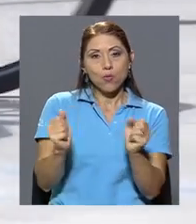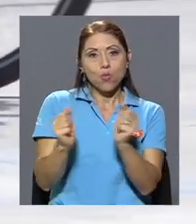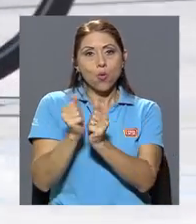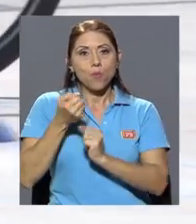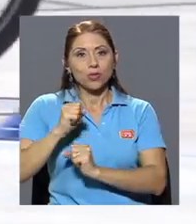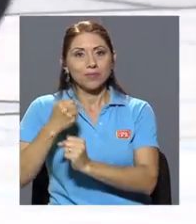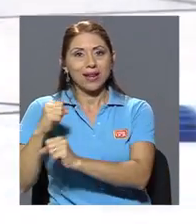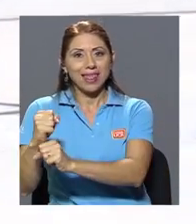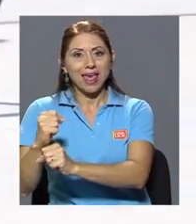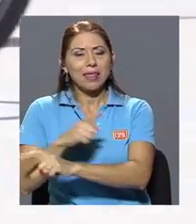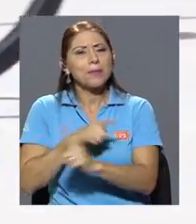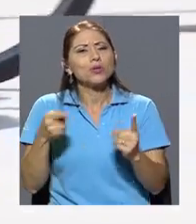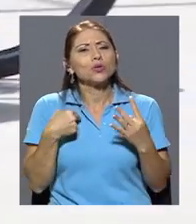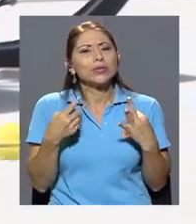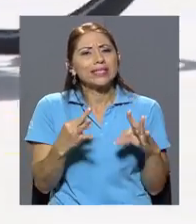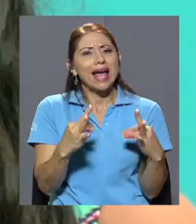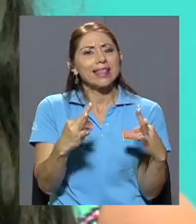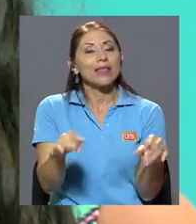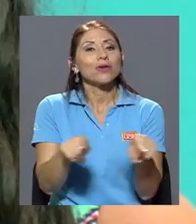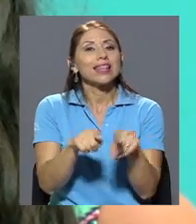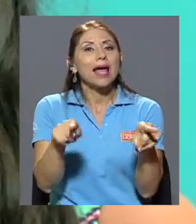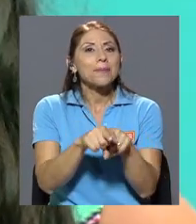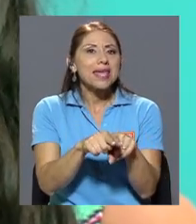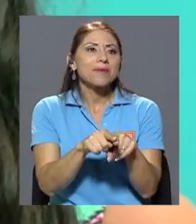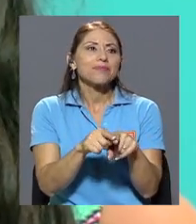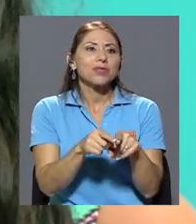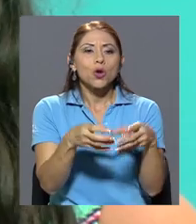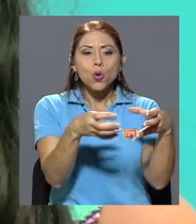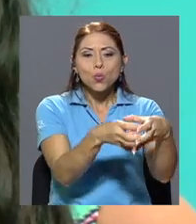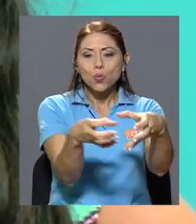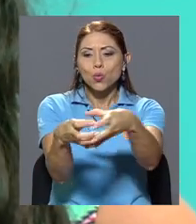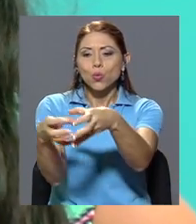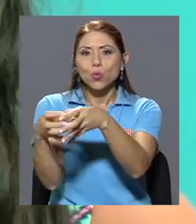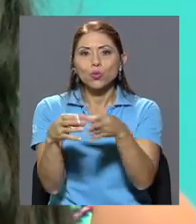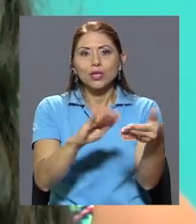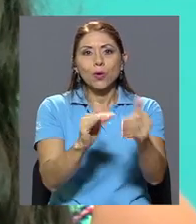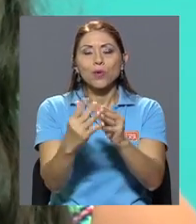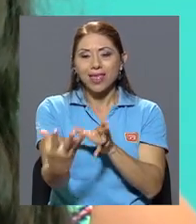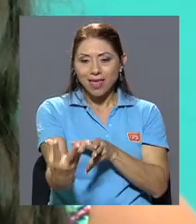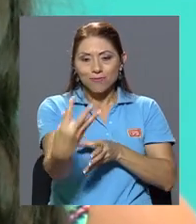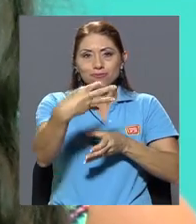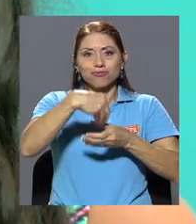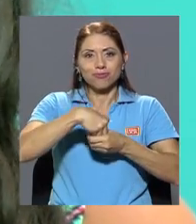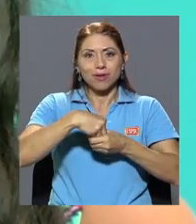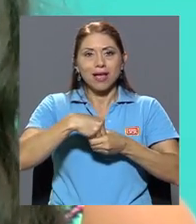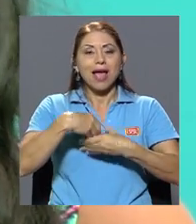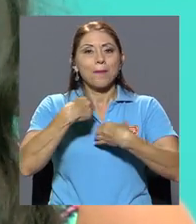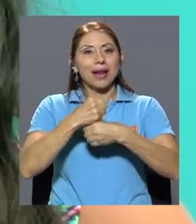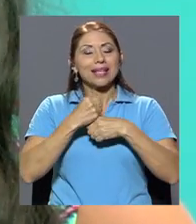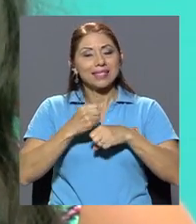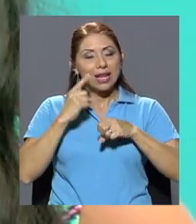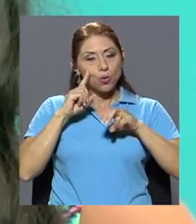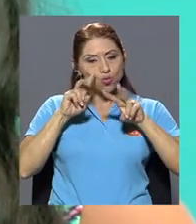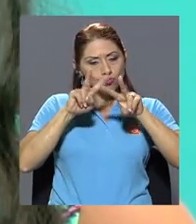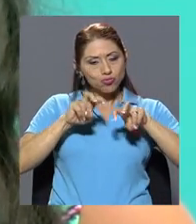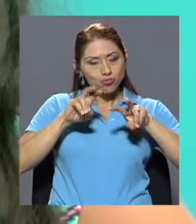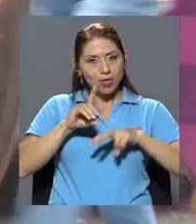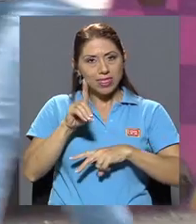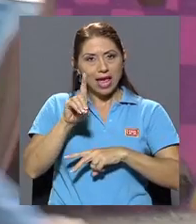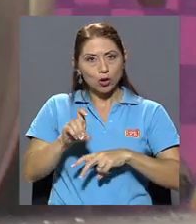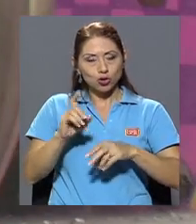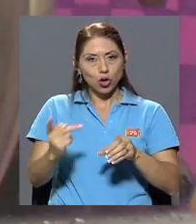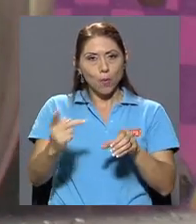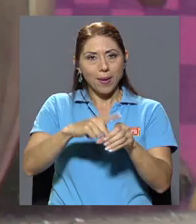Sin embargo, lo que estoy intentando es integrar también a diferentes sectores comunales para poder hacer un diagnóstico participativo de este